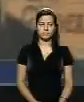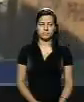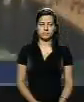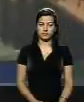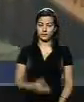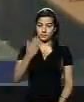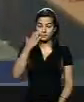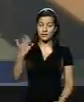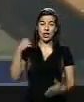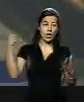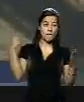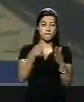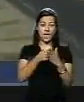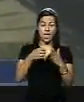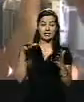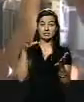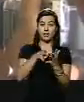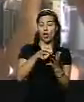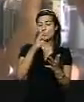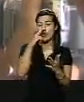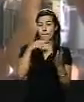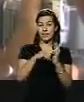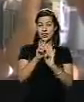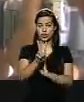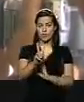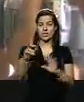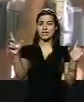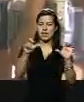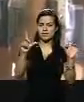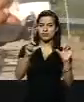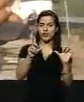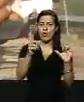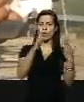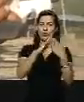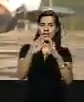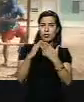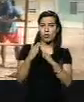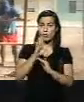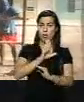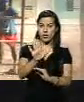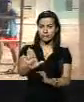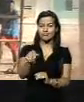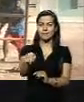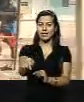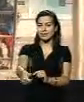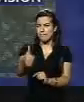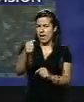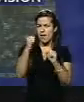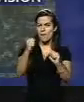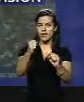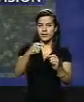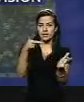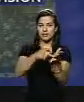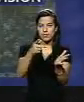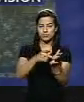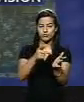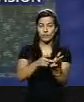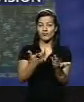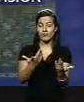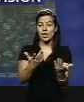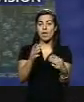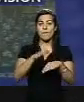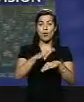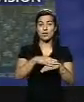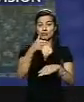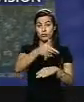A partir del golpe de estado de abril de 2002, el papel de los medios alternativos y comunitarios adquirió una nueva dimensión propiciada por el